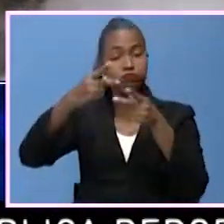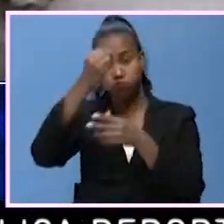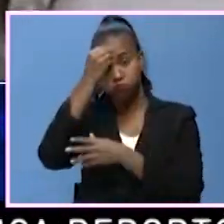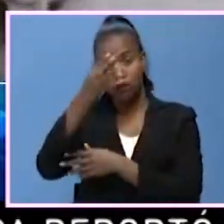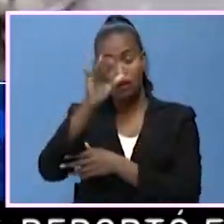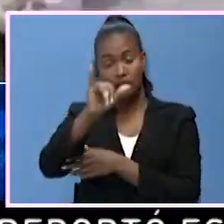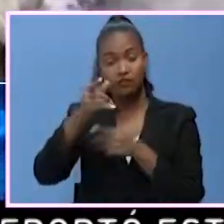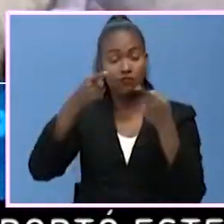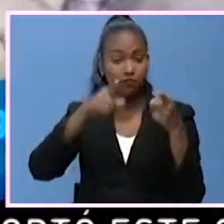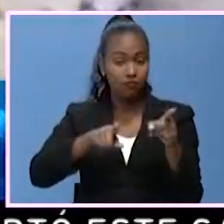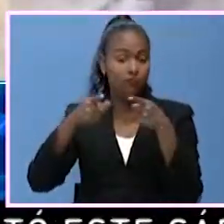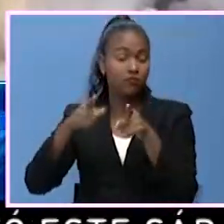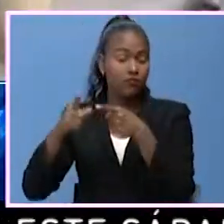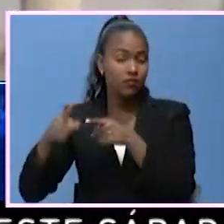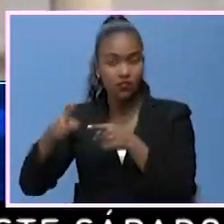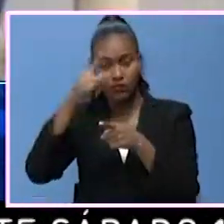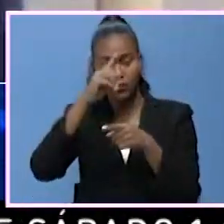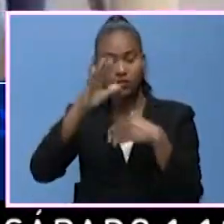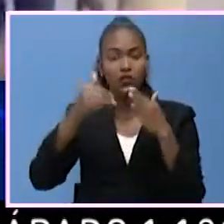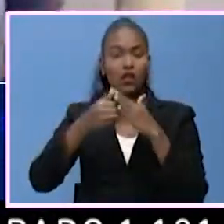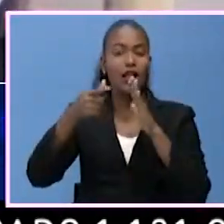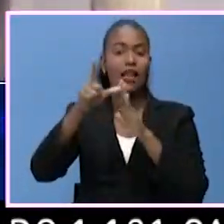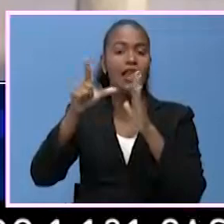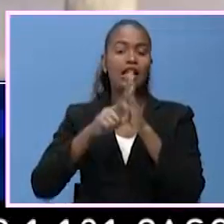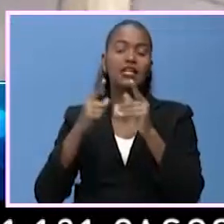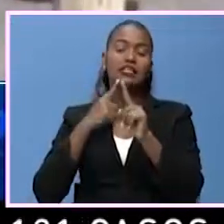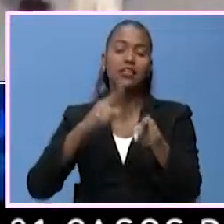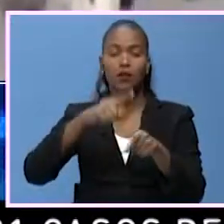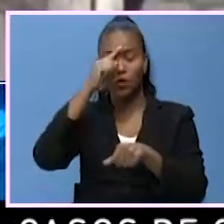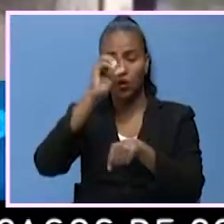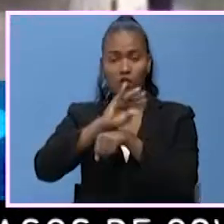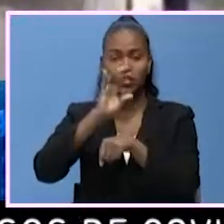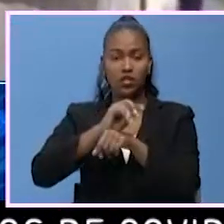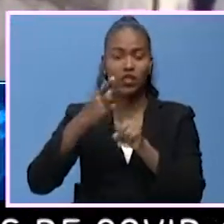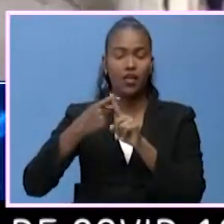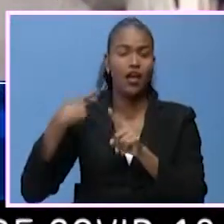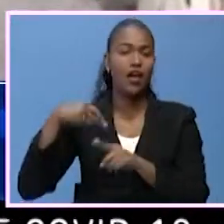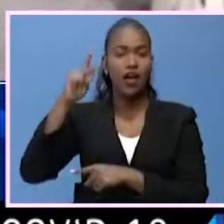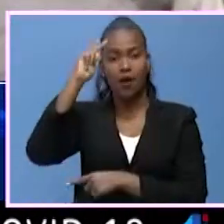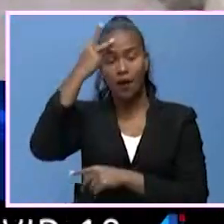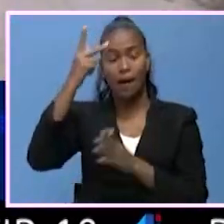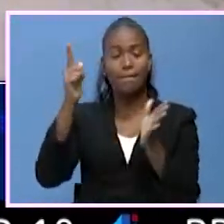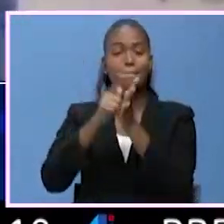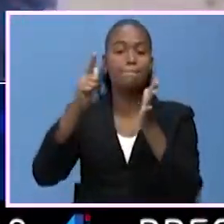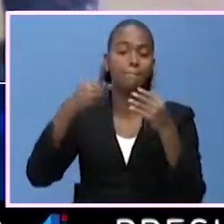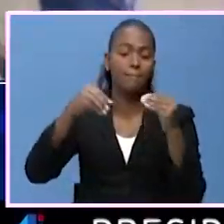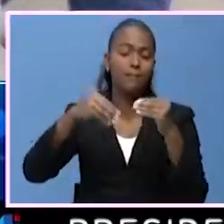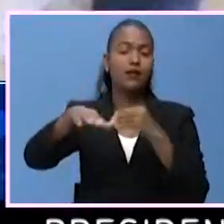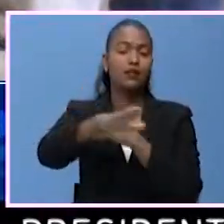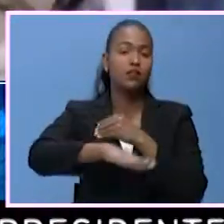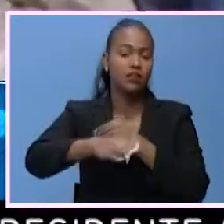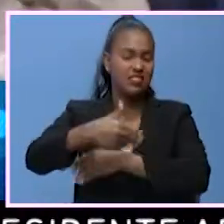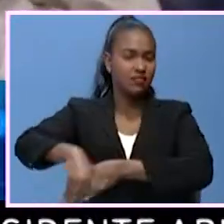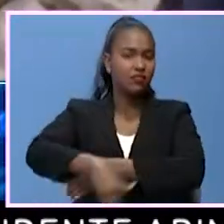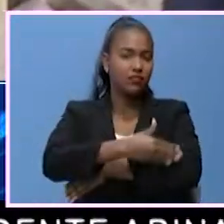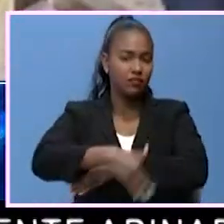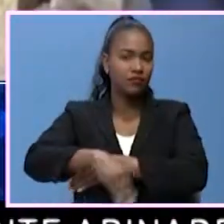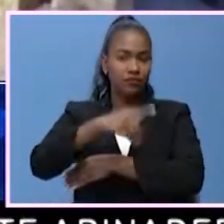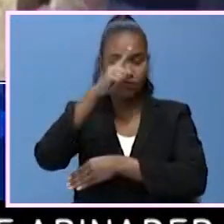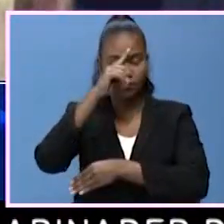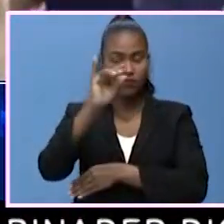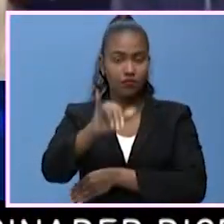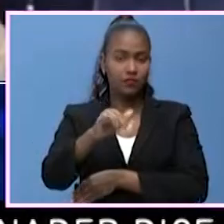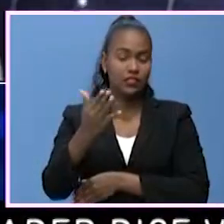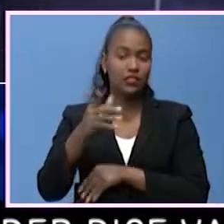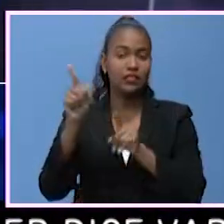estos feriantes sobre resolución emitida por el Consejo de Regidores que prohíbe la comercialización de estos productos en las